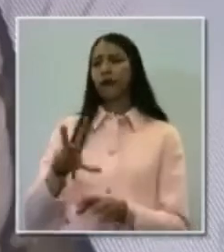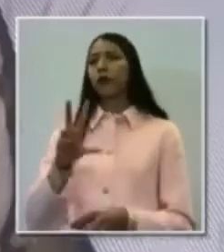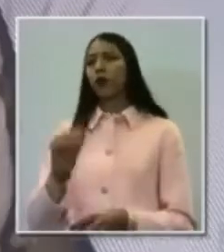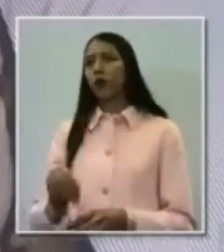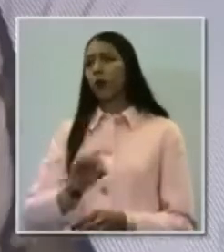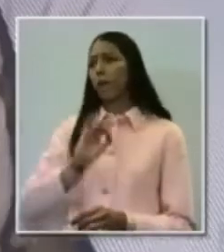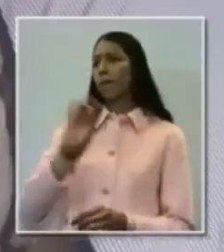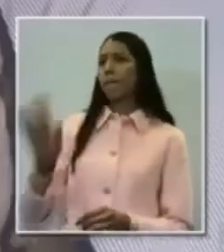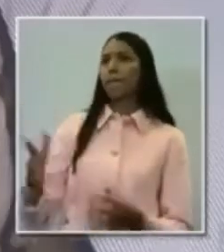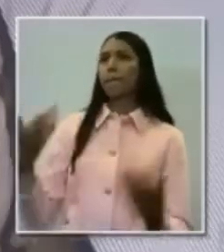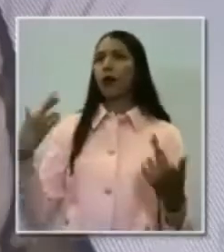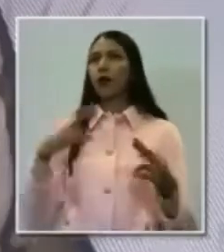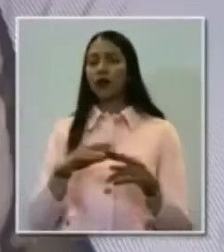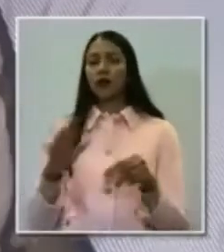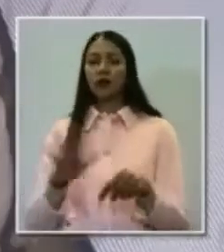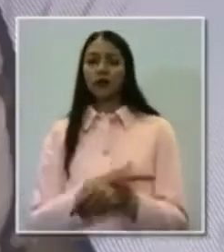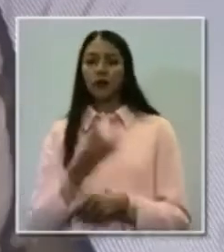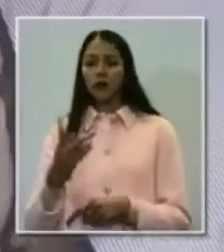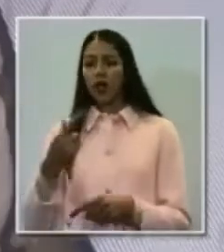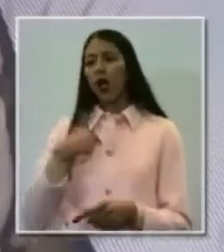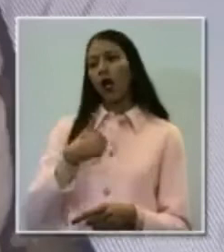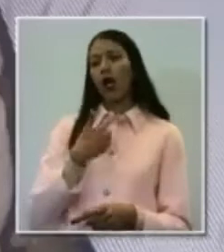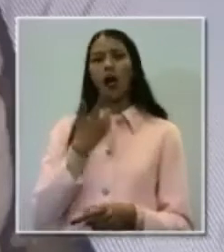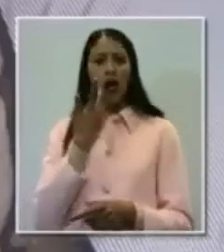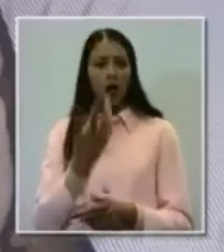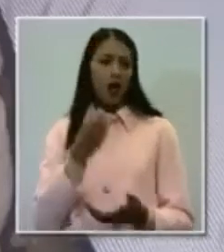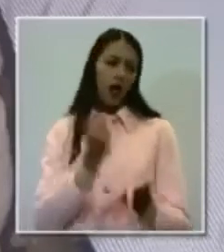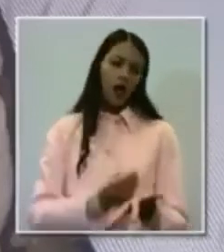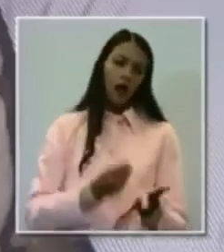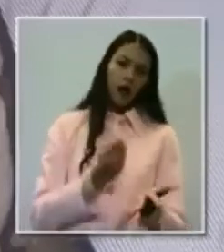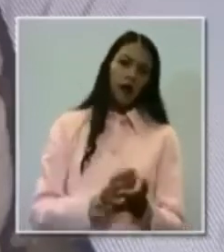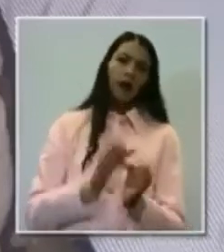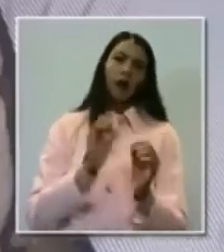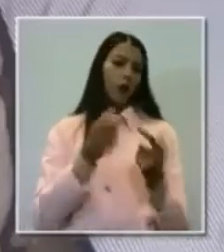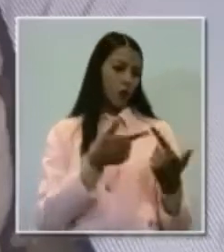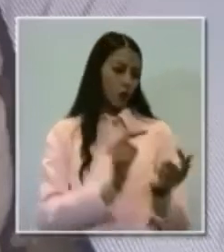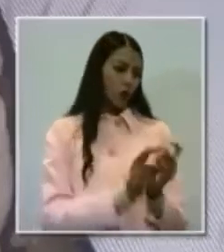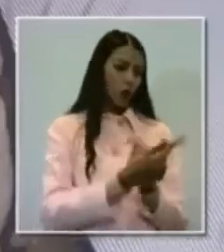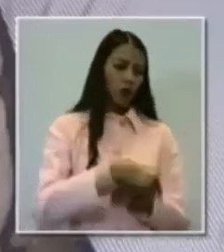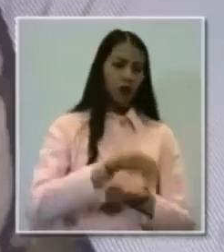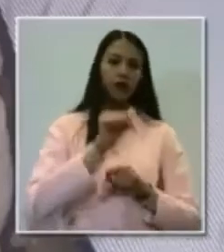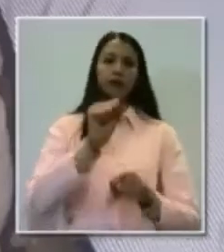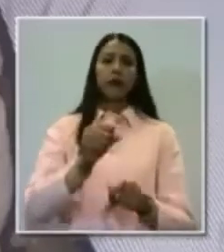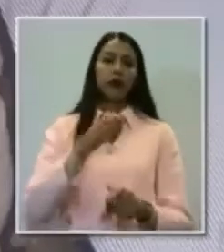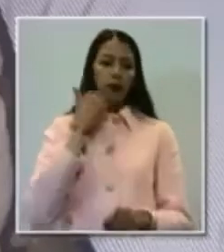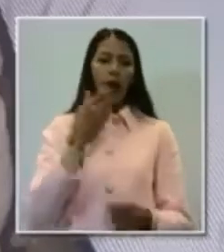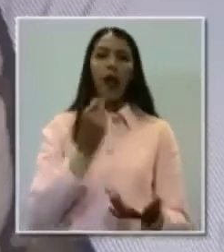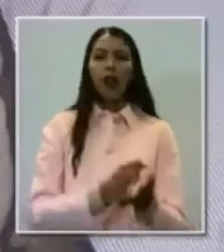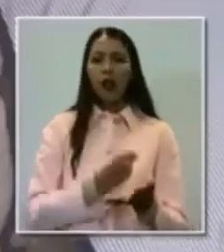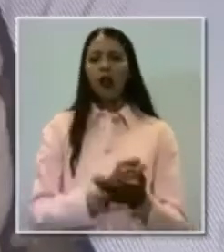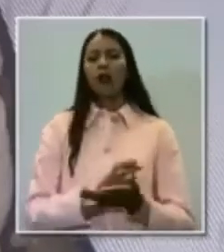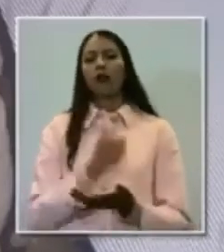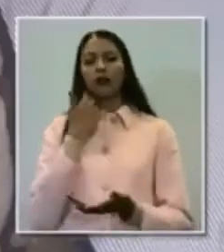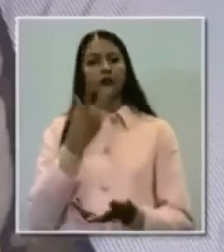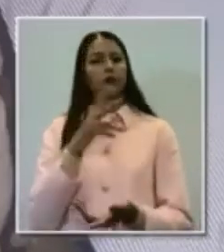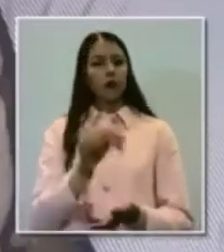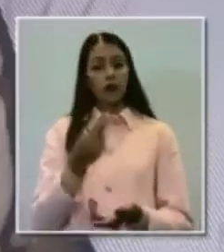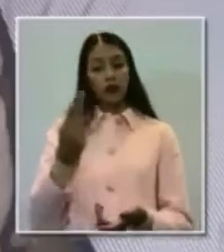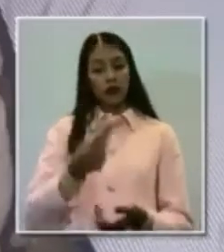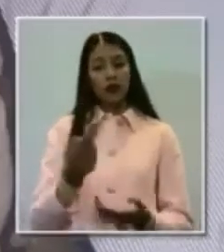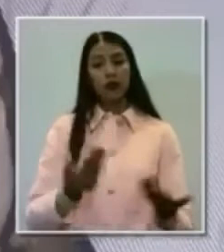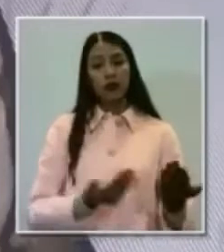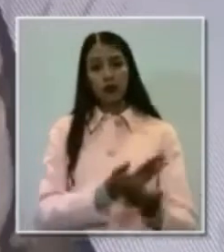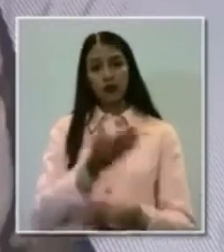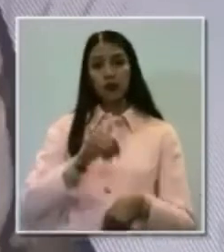a enviar más maestros nada más por un capricho o como se han hecho las expresiones sindicales, sino de acuerdo a la necesidad del servicio. Es decir, el